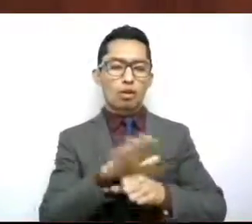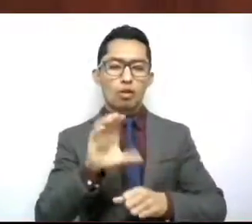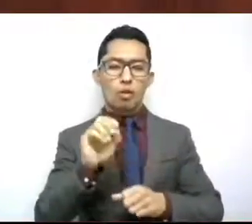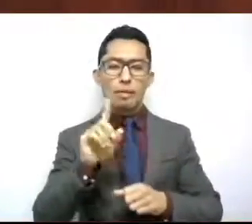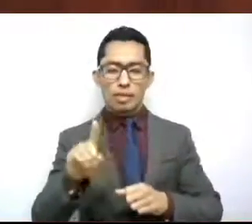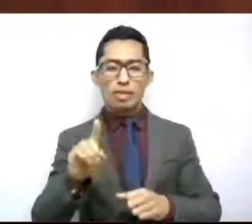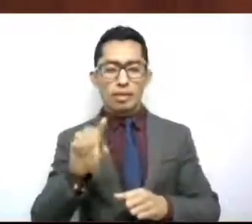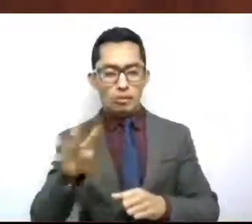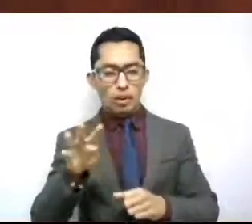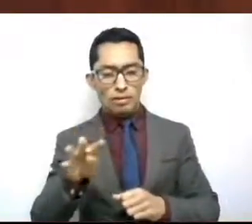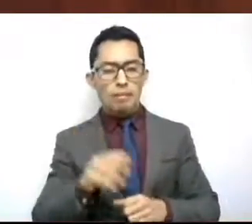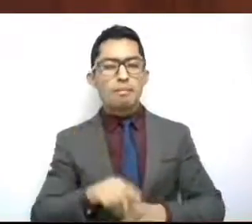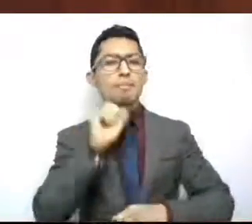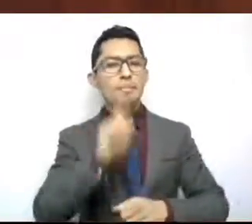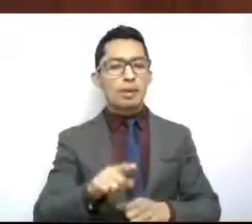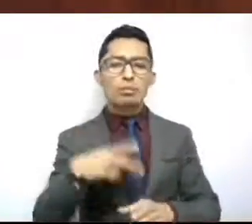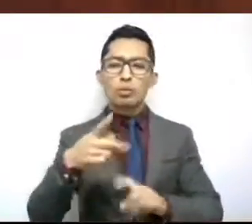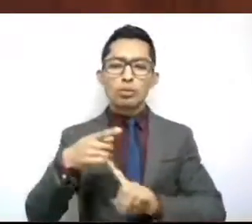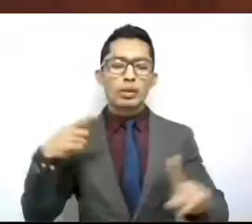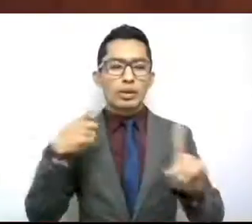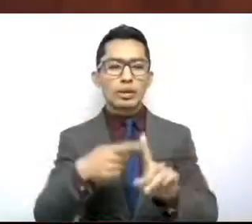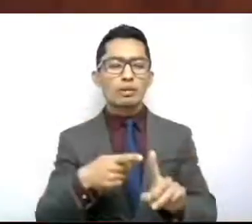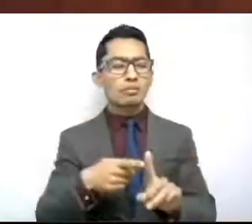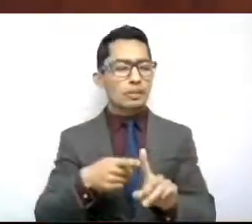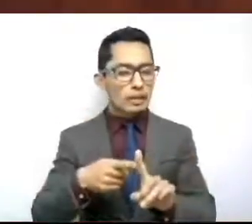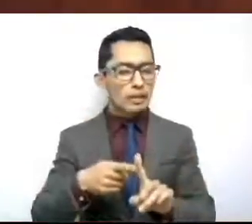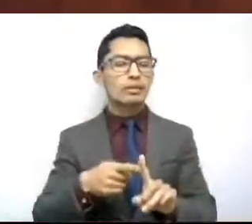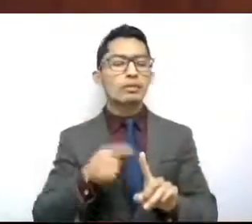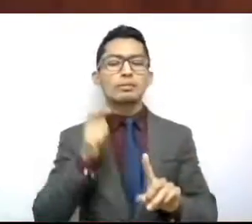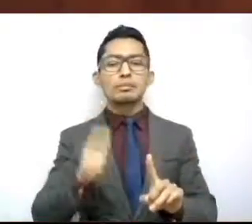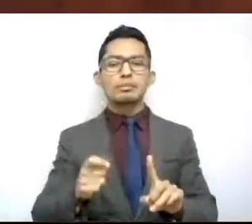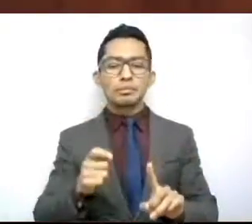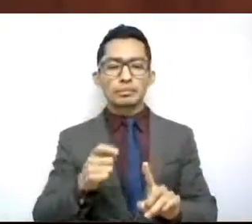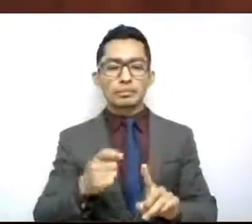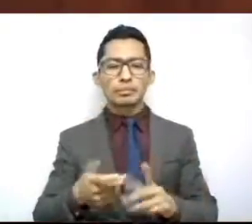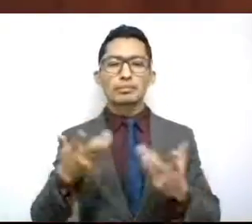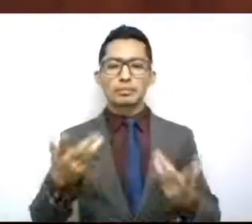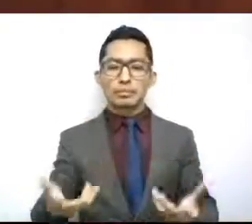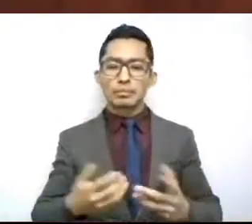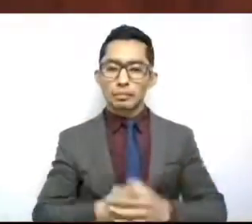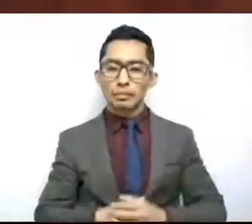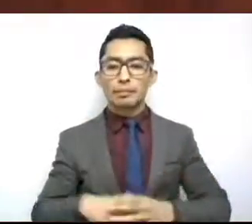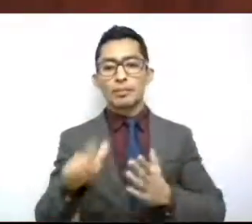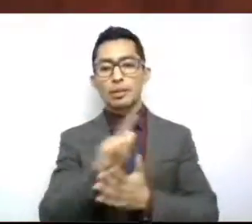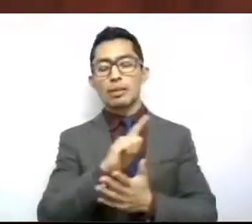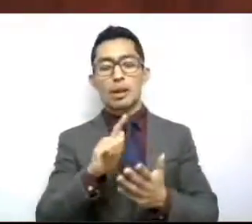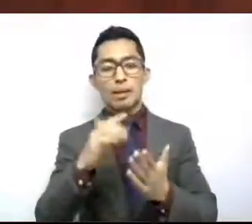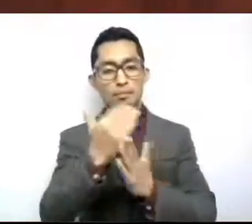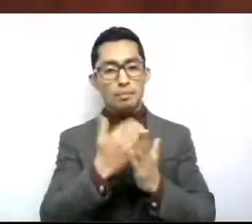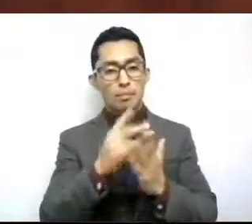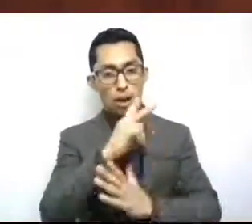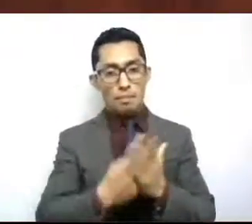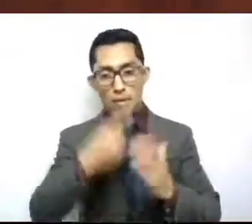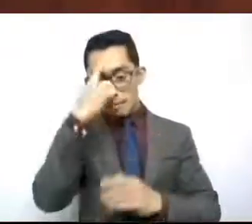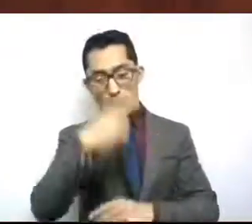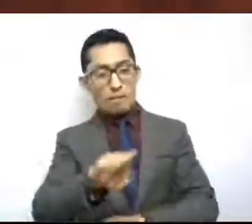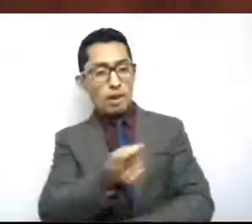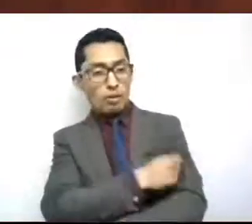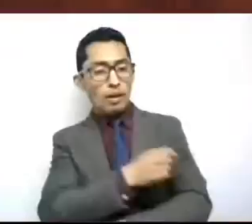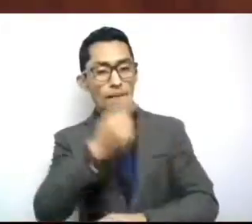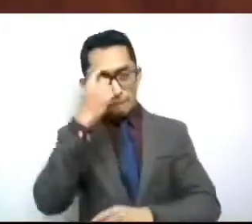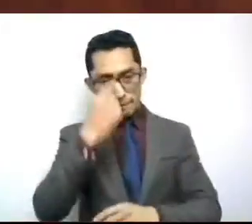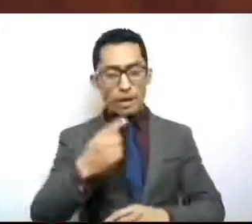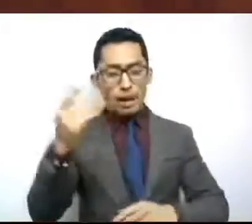igual forma, uno de los objetivos específicos establece que la política de vacunación facilitará la